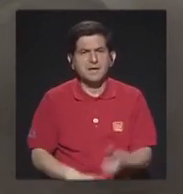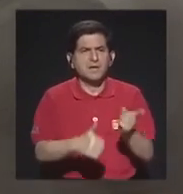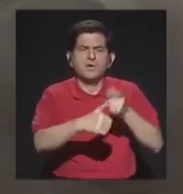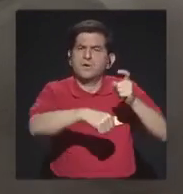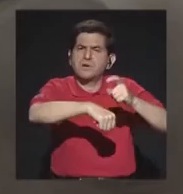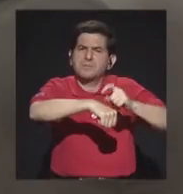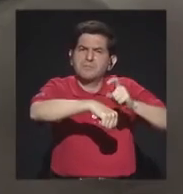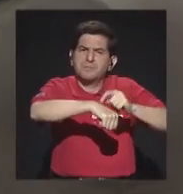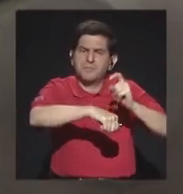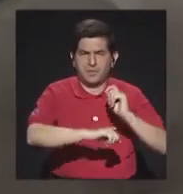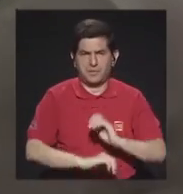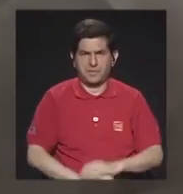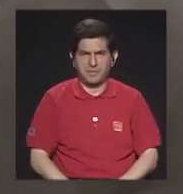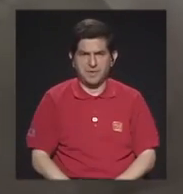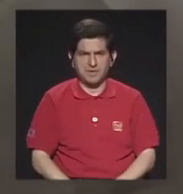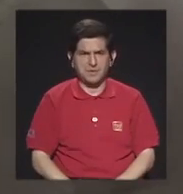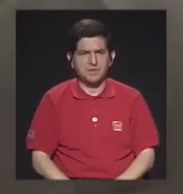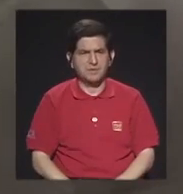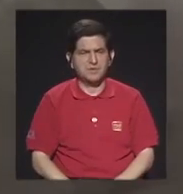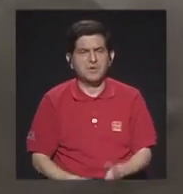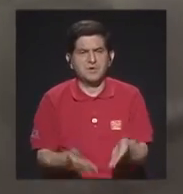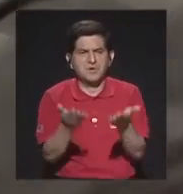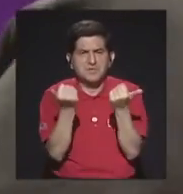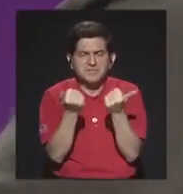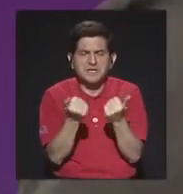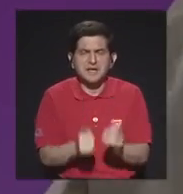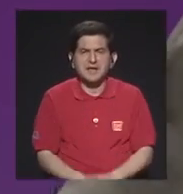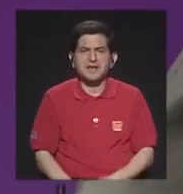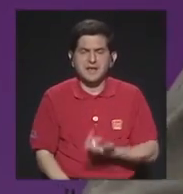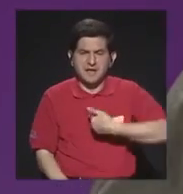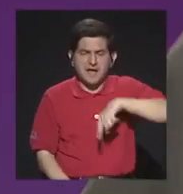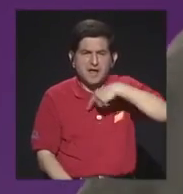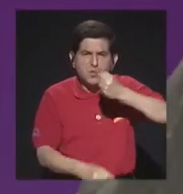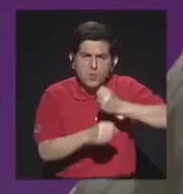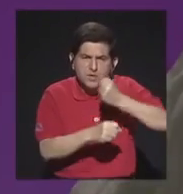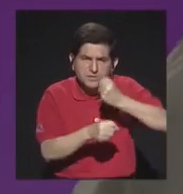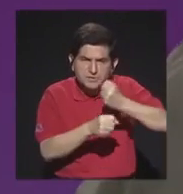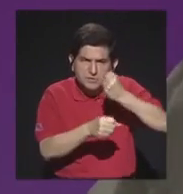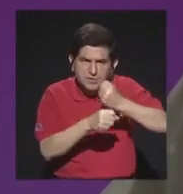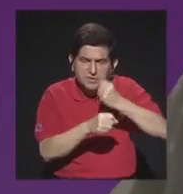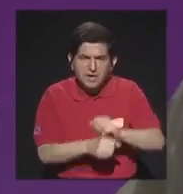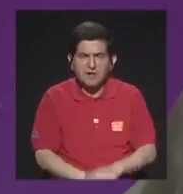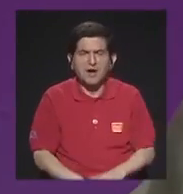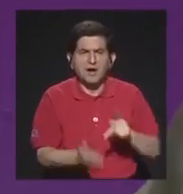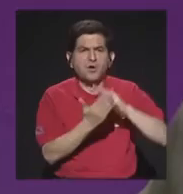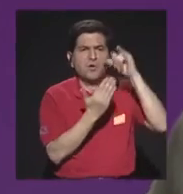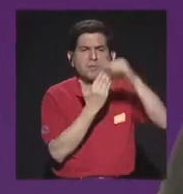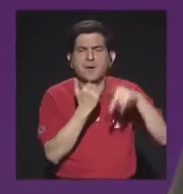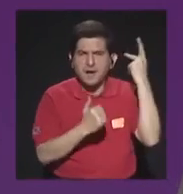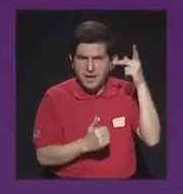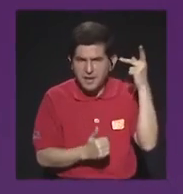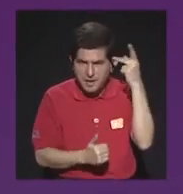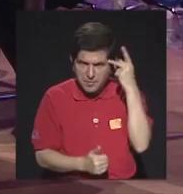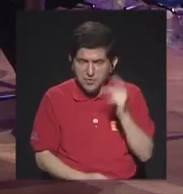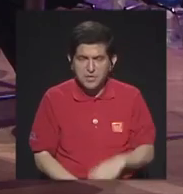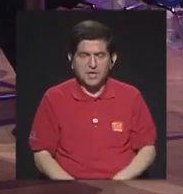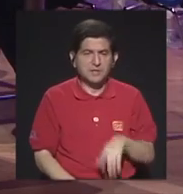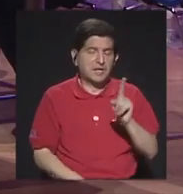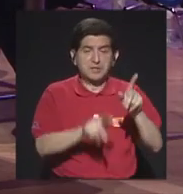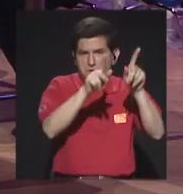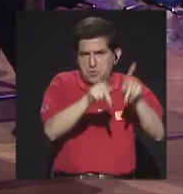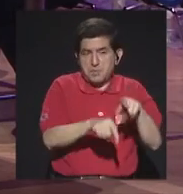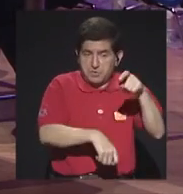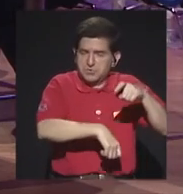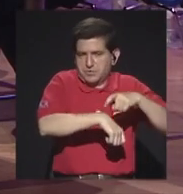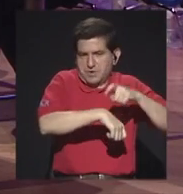principio se quería capitalizar el esfuerzo que estábamos haciendo para un proyecto político de X persona que